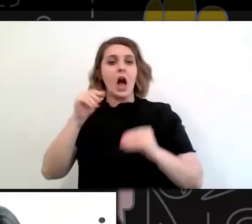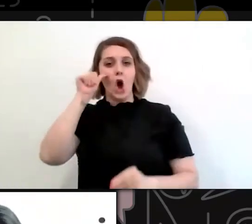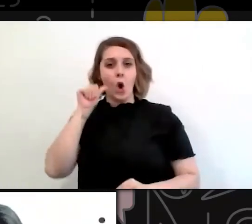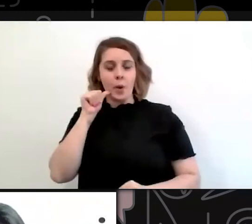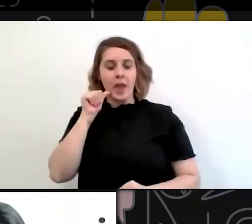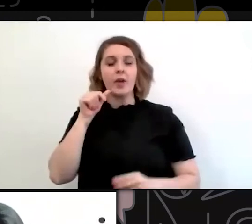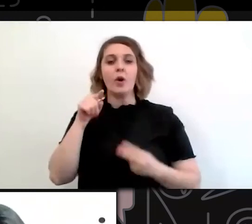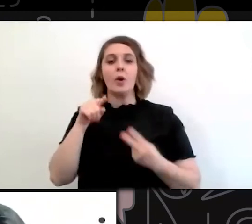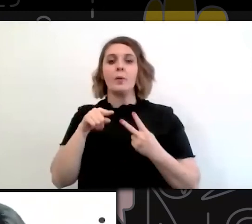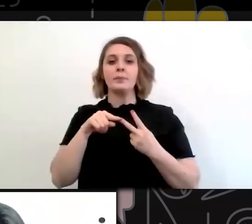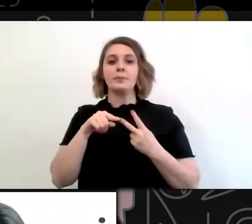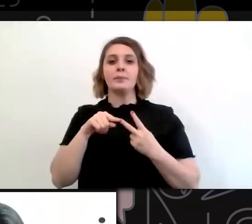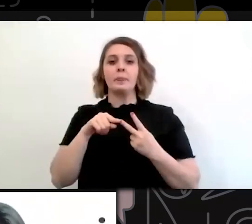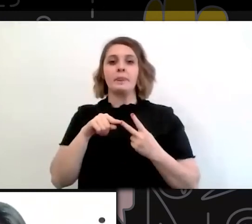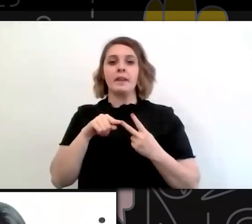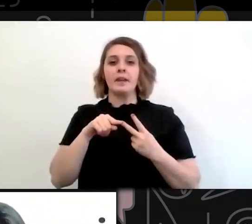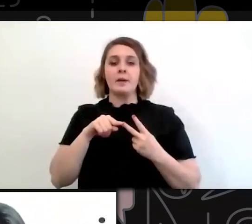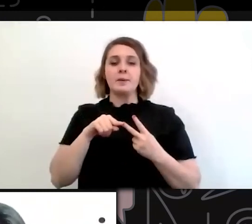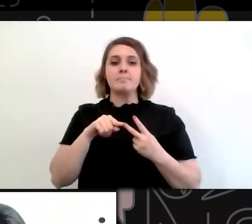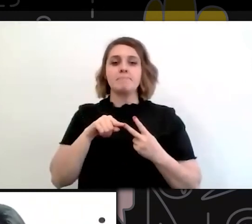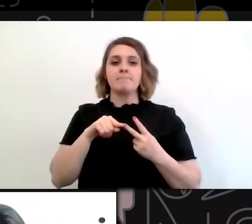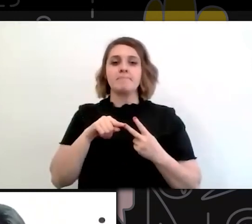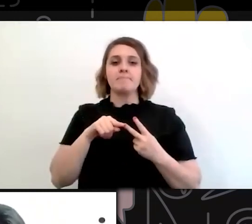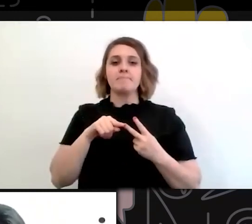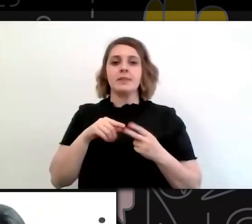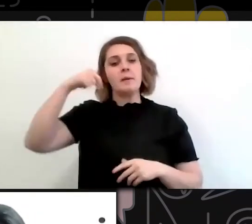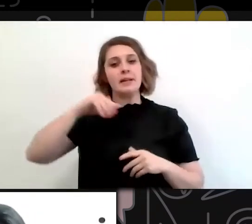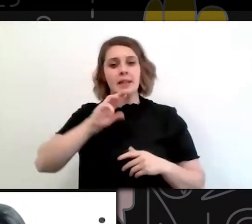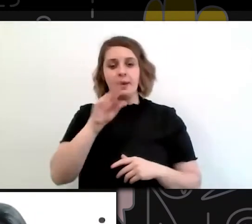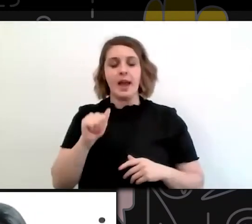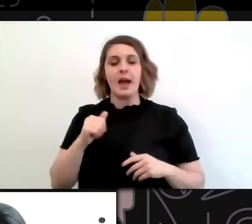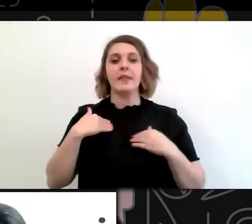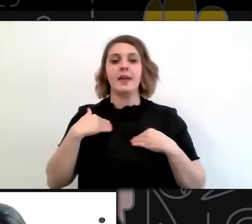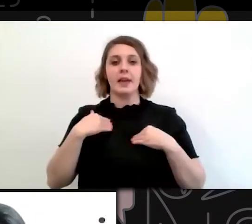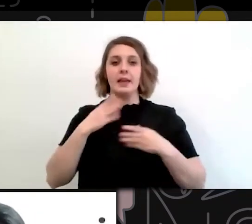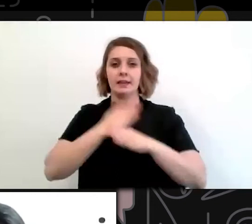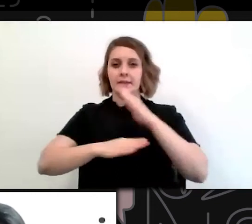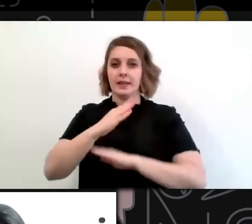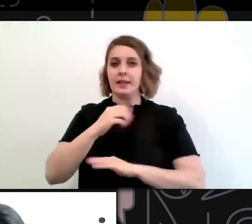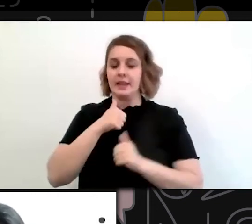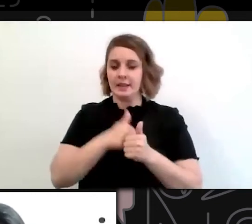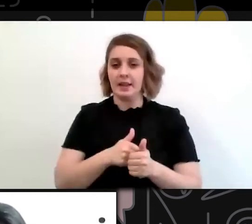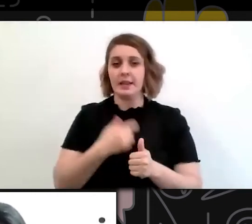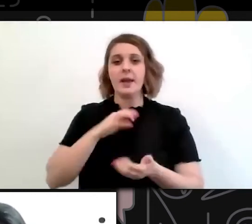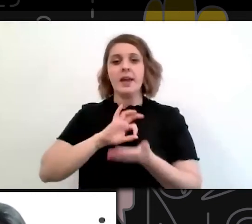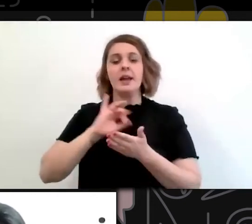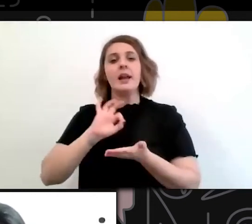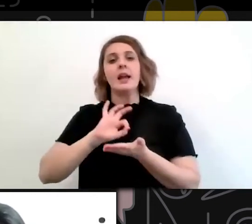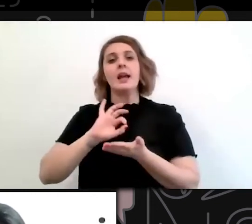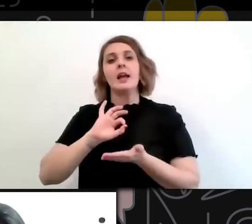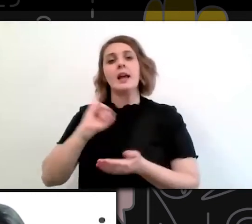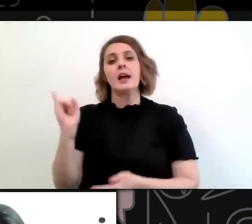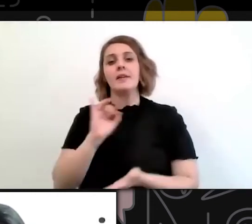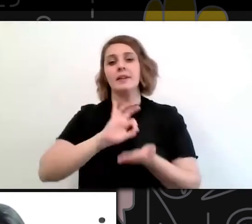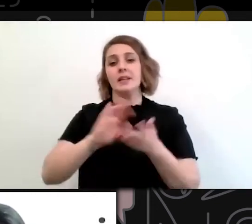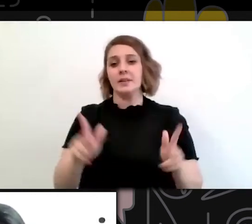en MBA, máster en Autonomía Personal, Discapacidad y Dependencia. Ha estado como jefa de Servicios Sociales y